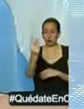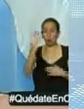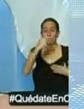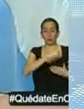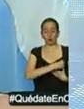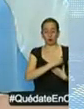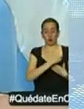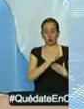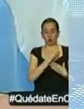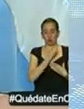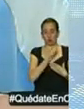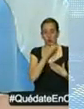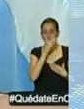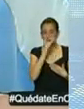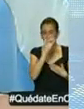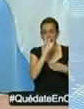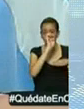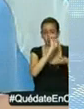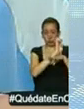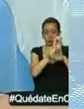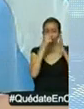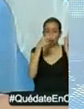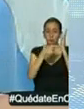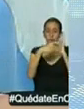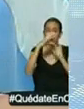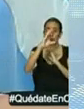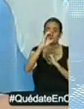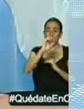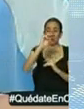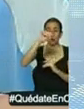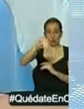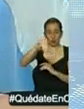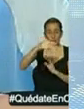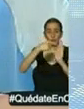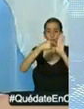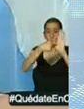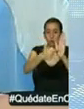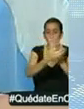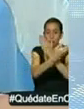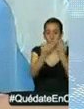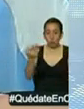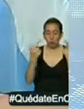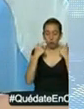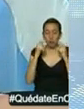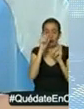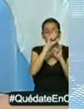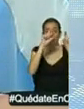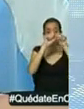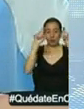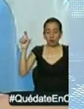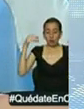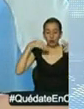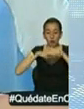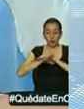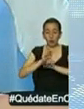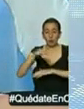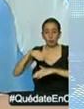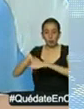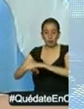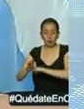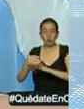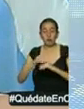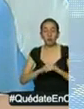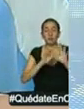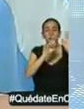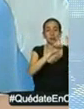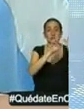el trabajo de la medicina forense. Pero entendemos que existía esa urgencia de levantar inmediatamente los cadáveres porque ya